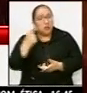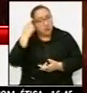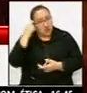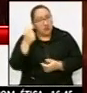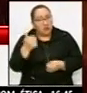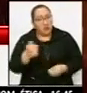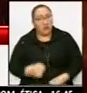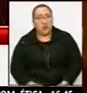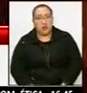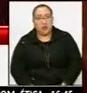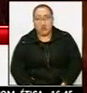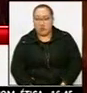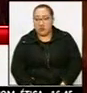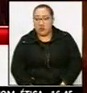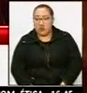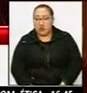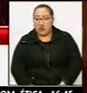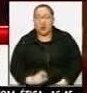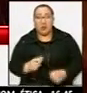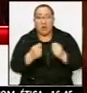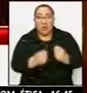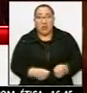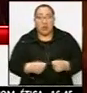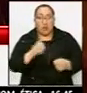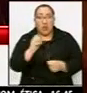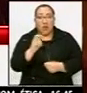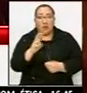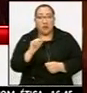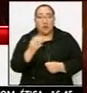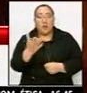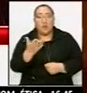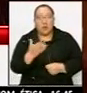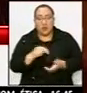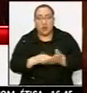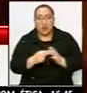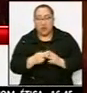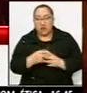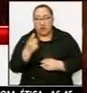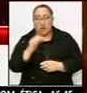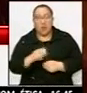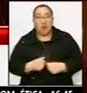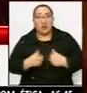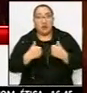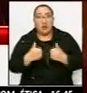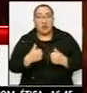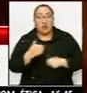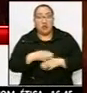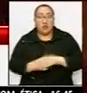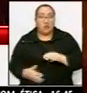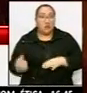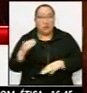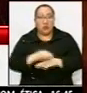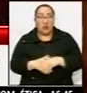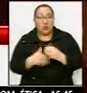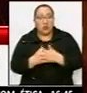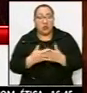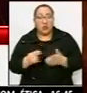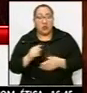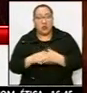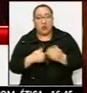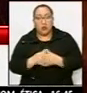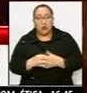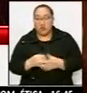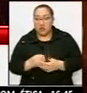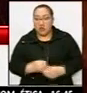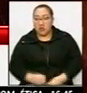bien que los campesinos de la convención exigen, requieren, para sobrevivir, para sobreponerse a las condiciones de anemia y